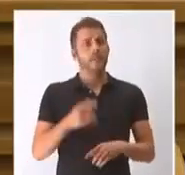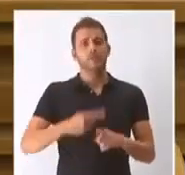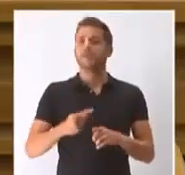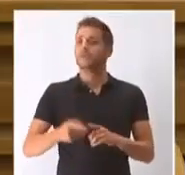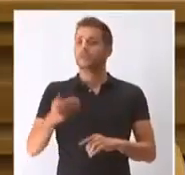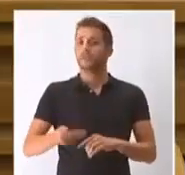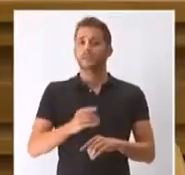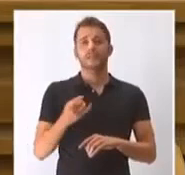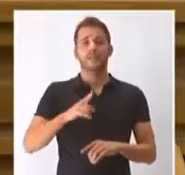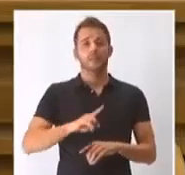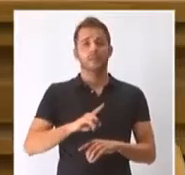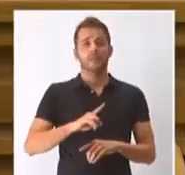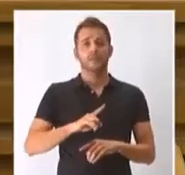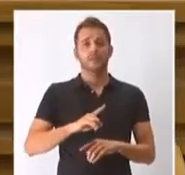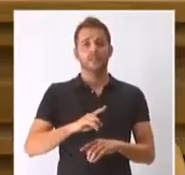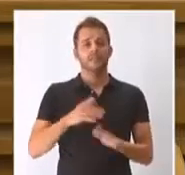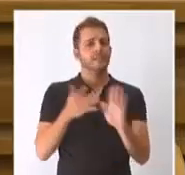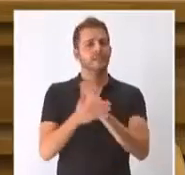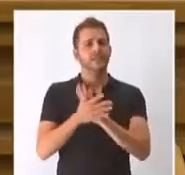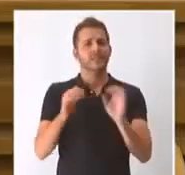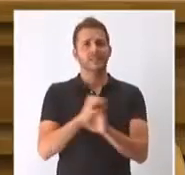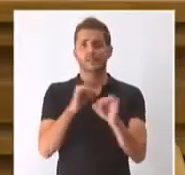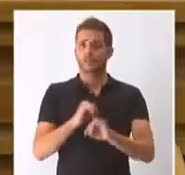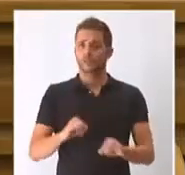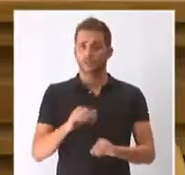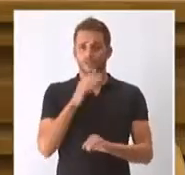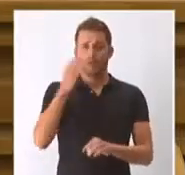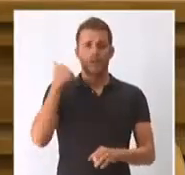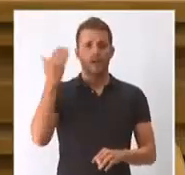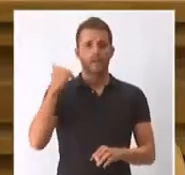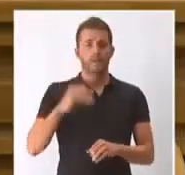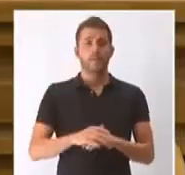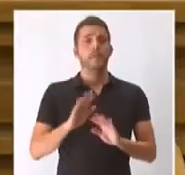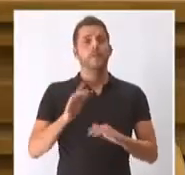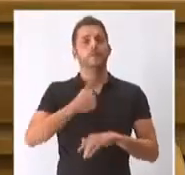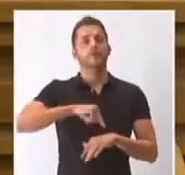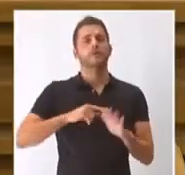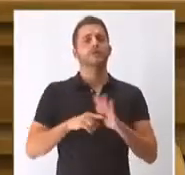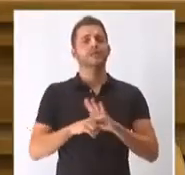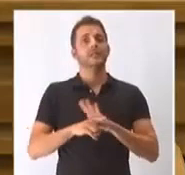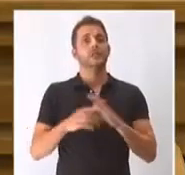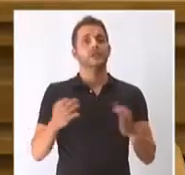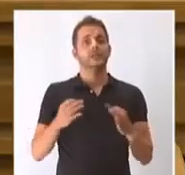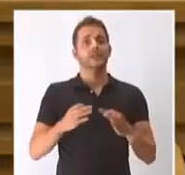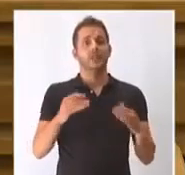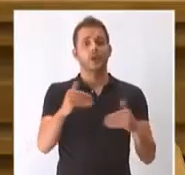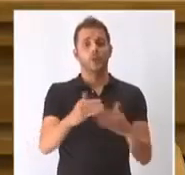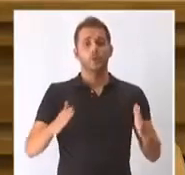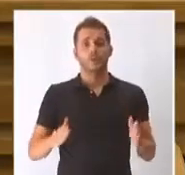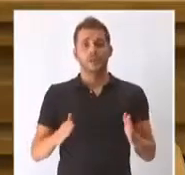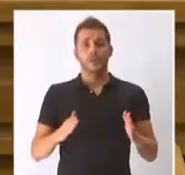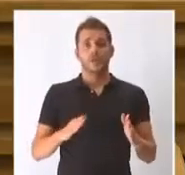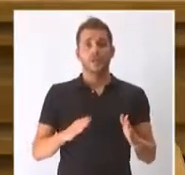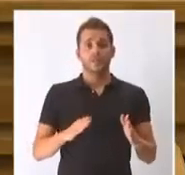incapaz de explicarlo porque ya hace tiempo pero lo que hicimos es gestionar no un contenedor de basura orgánica